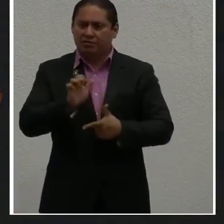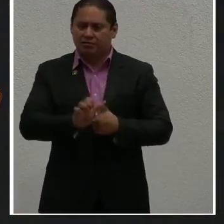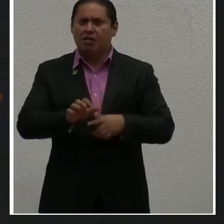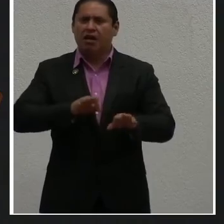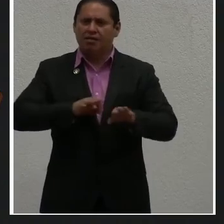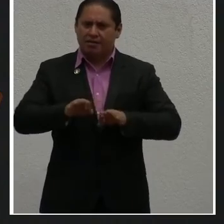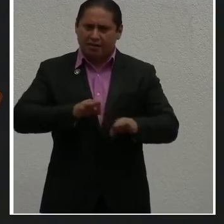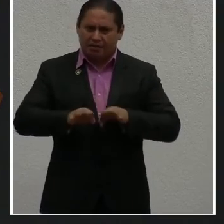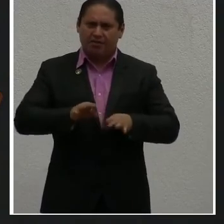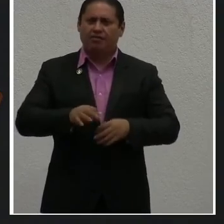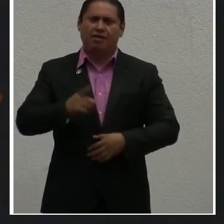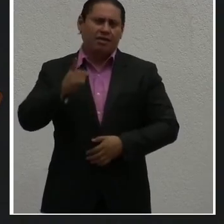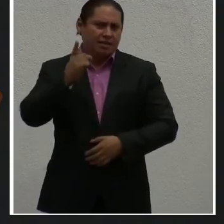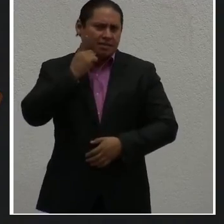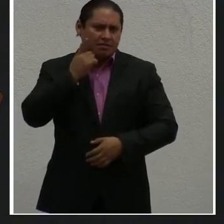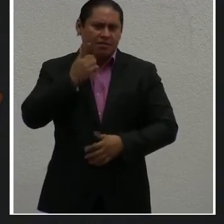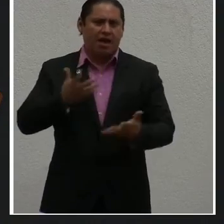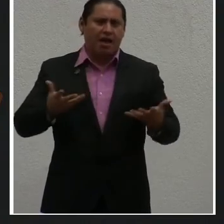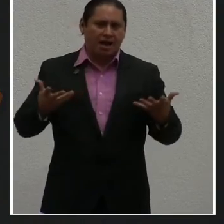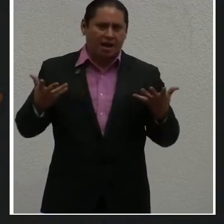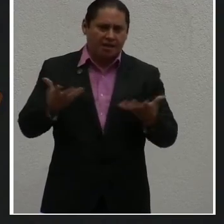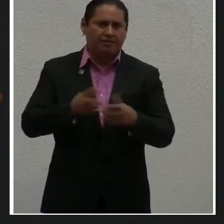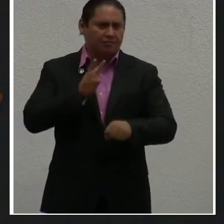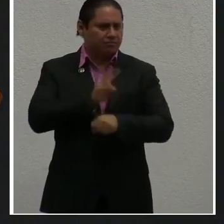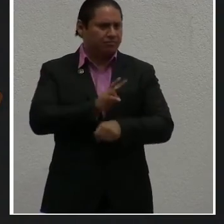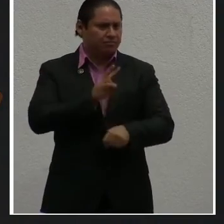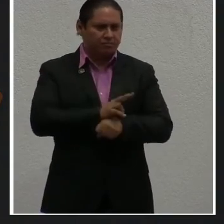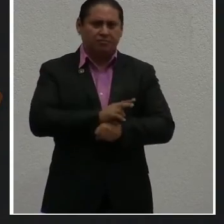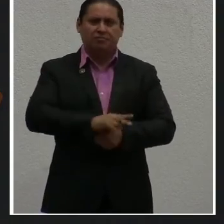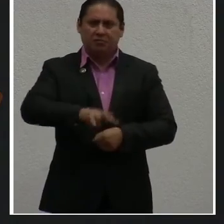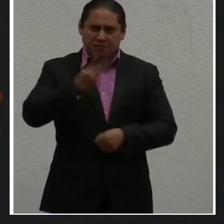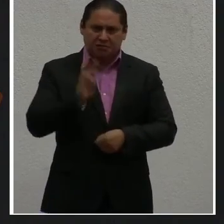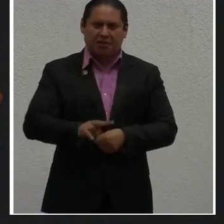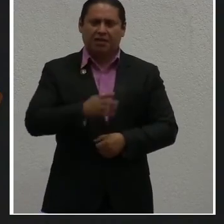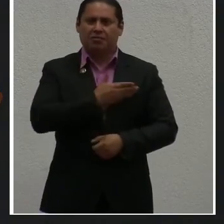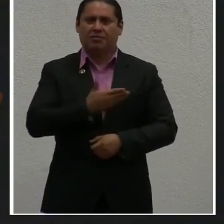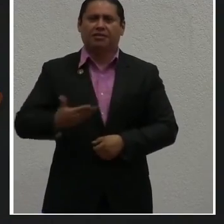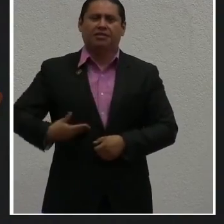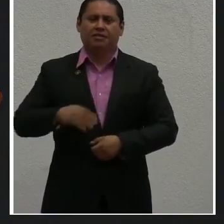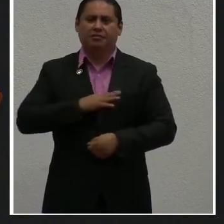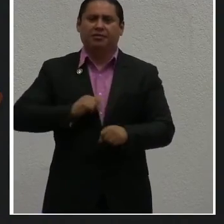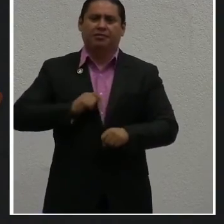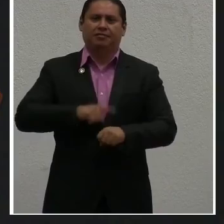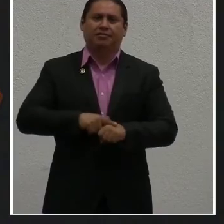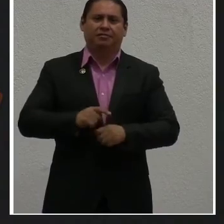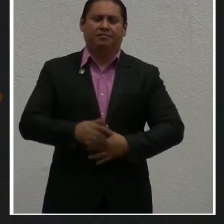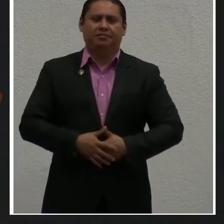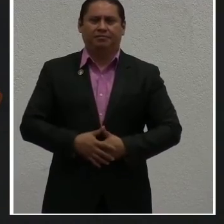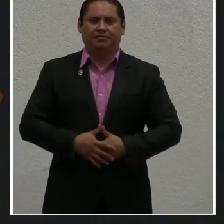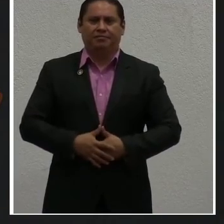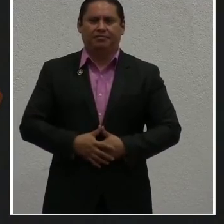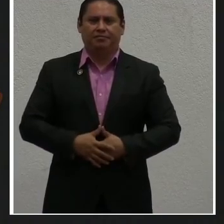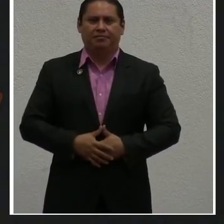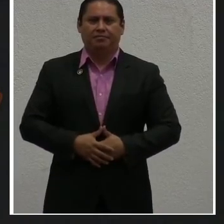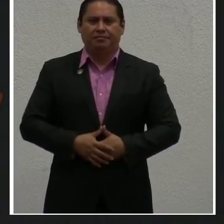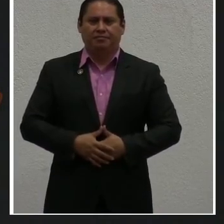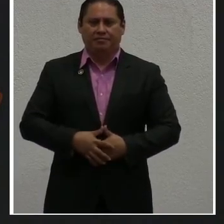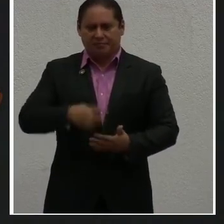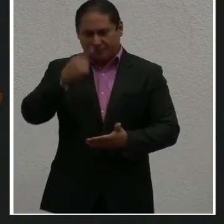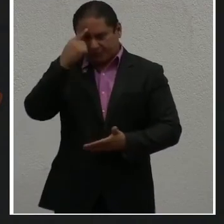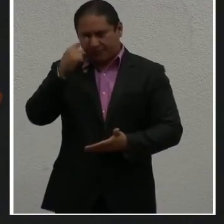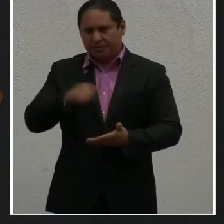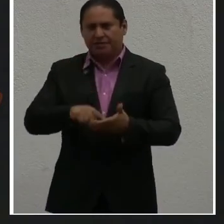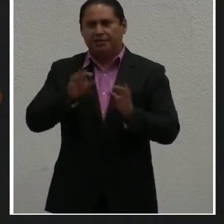como legisladores y verificar realmente que hagan su trabajo los presidentes municipales. Creo que es